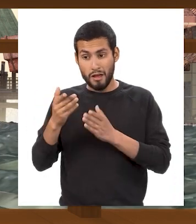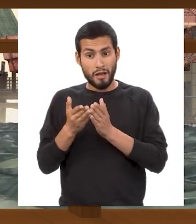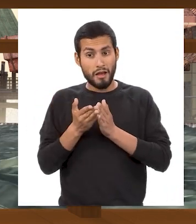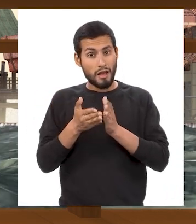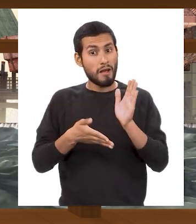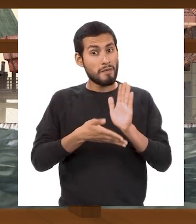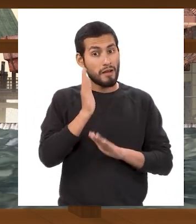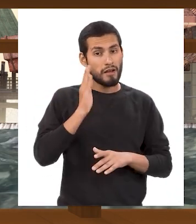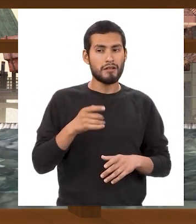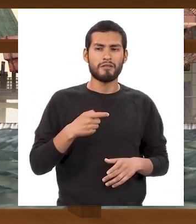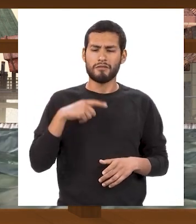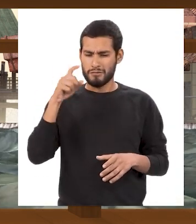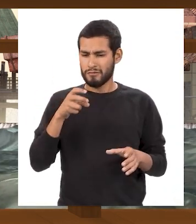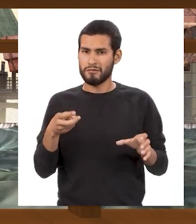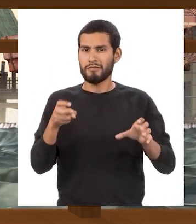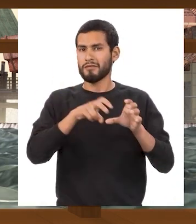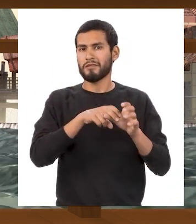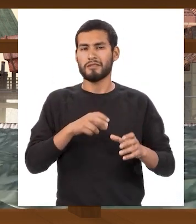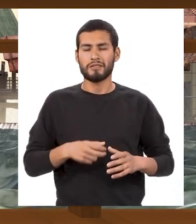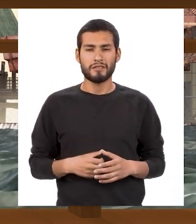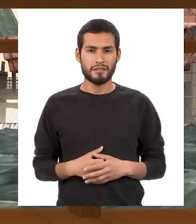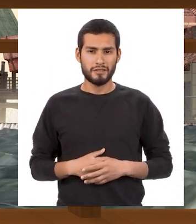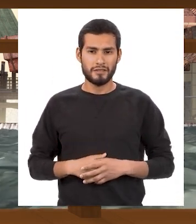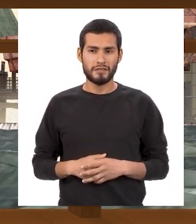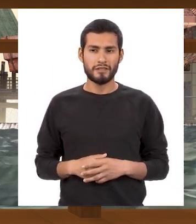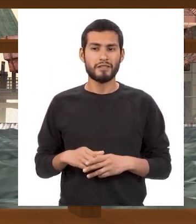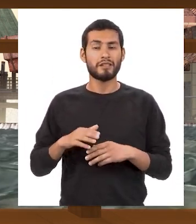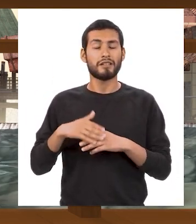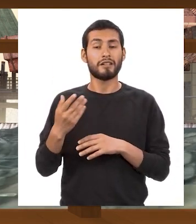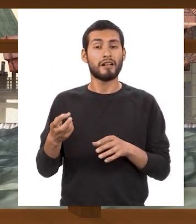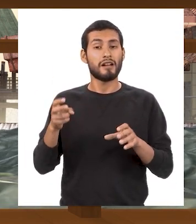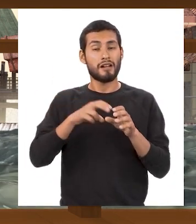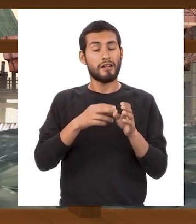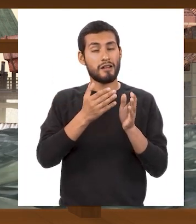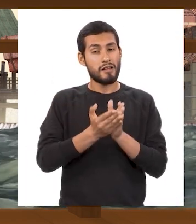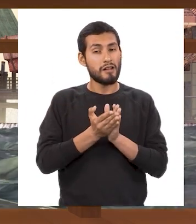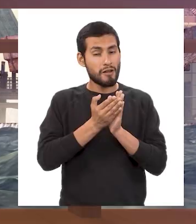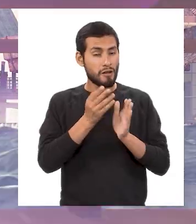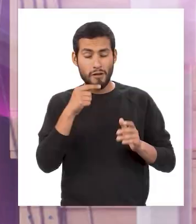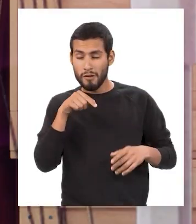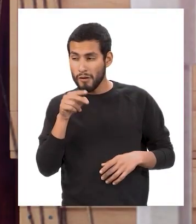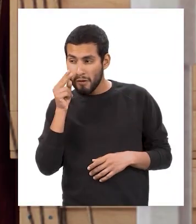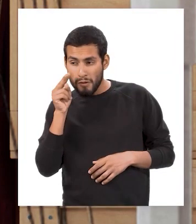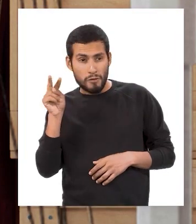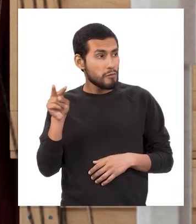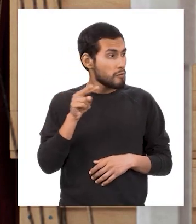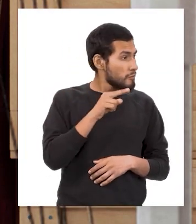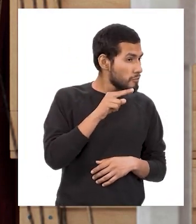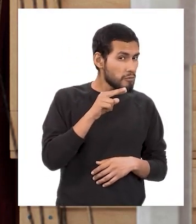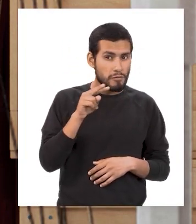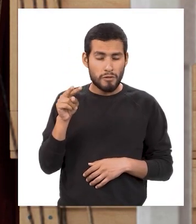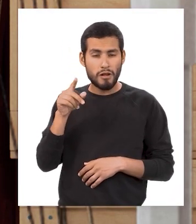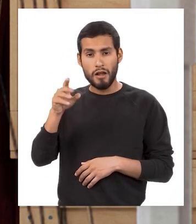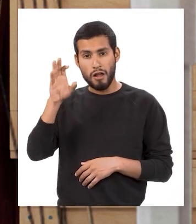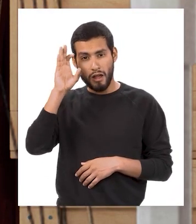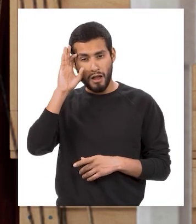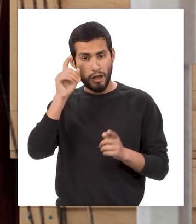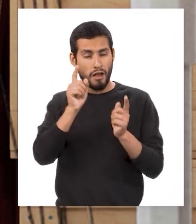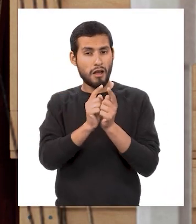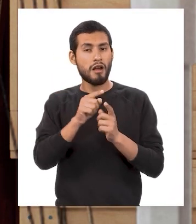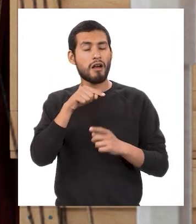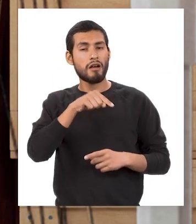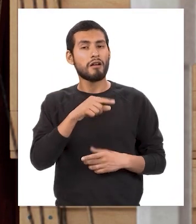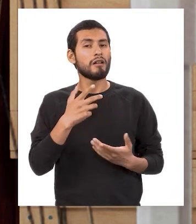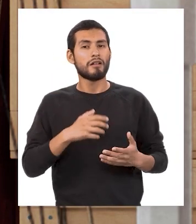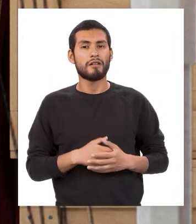y el barco zarpa, tendré que subirme. Luego de subir al barco y echar un vistazo alrededor, Fix encontró a